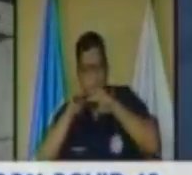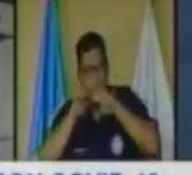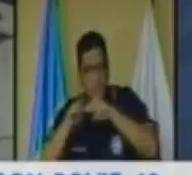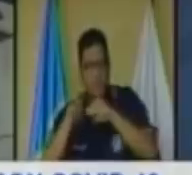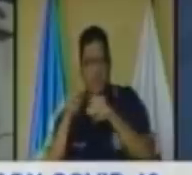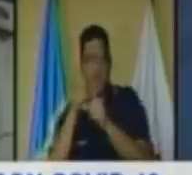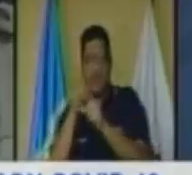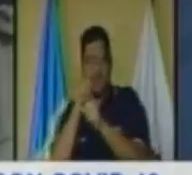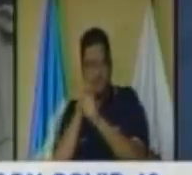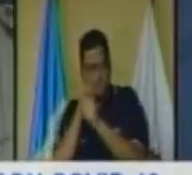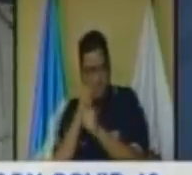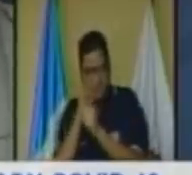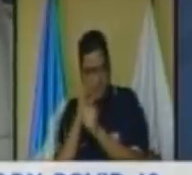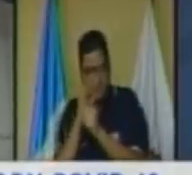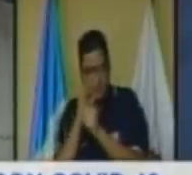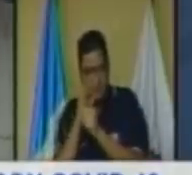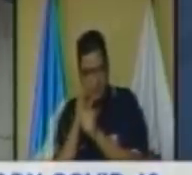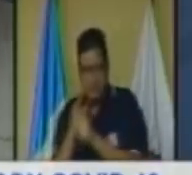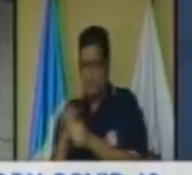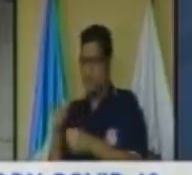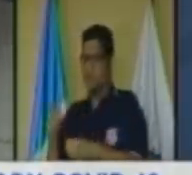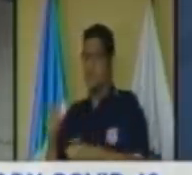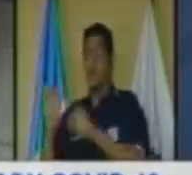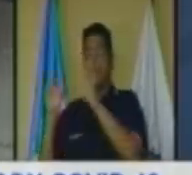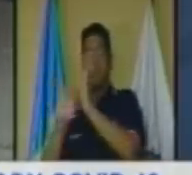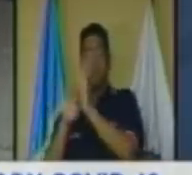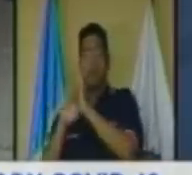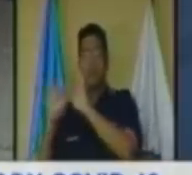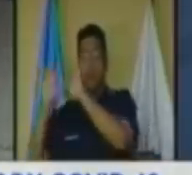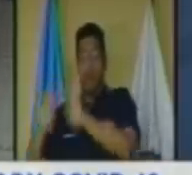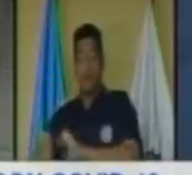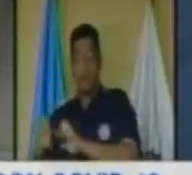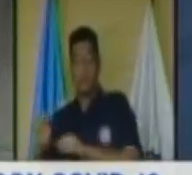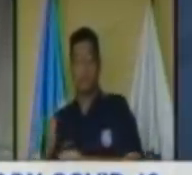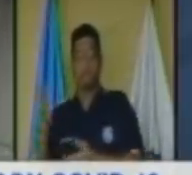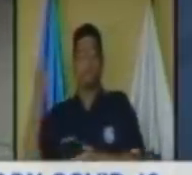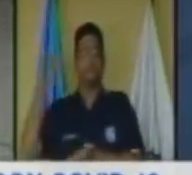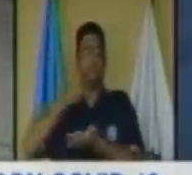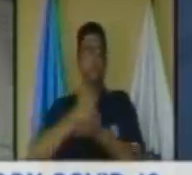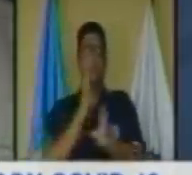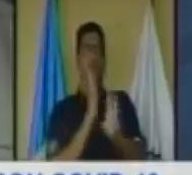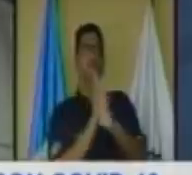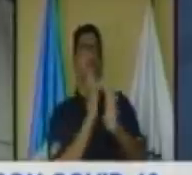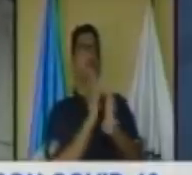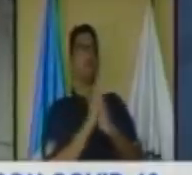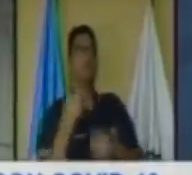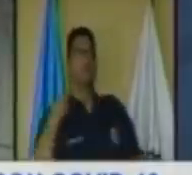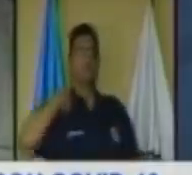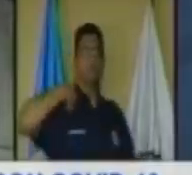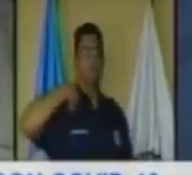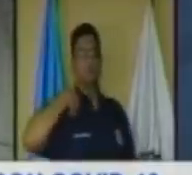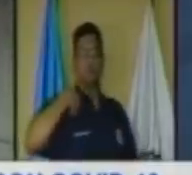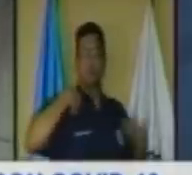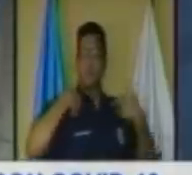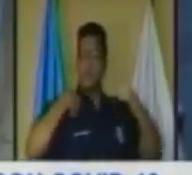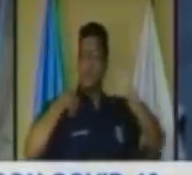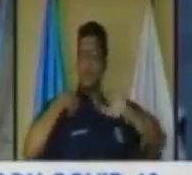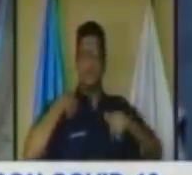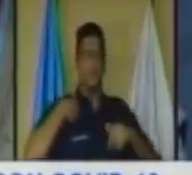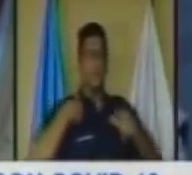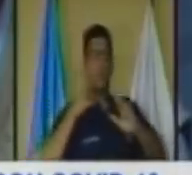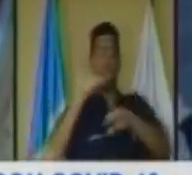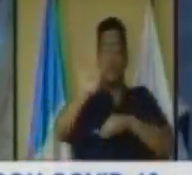prechequeo. Después pasan al filtro, se puede decir filtro de salud, y de